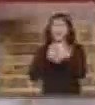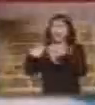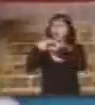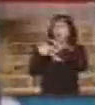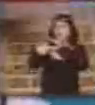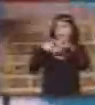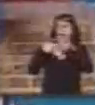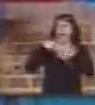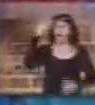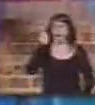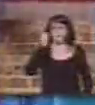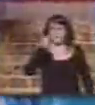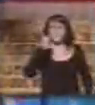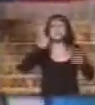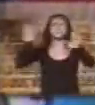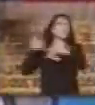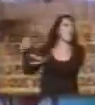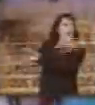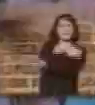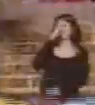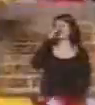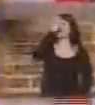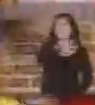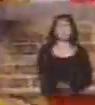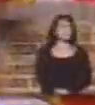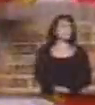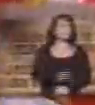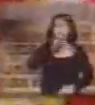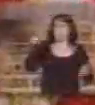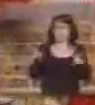pero no renunciaron, muchos corrieron